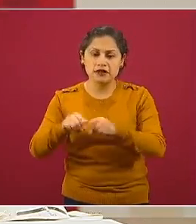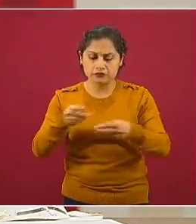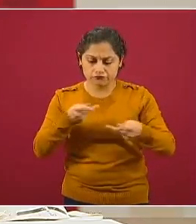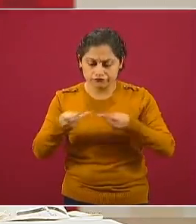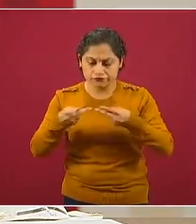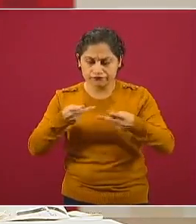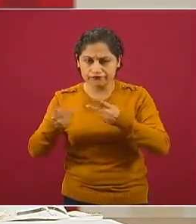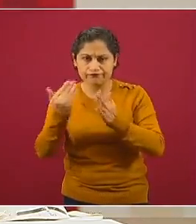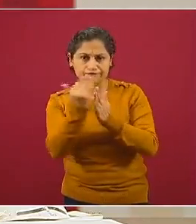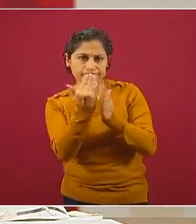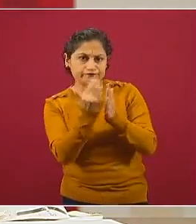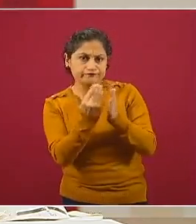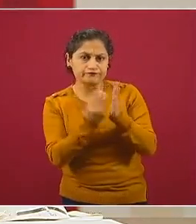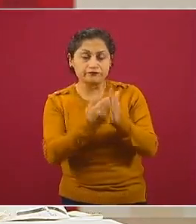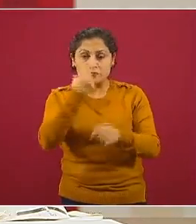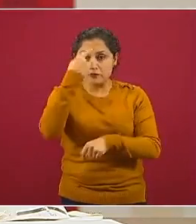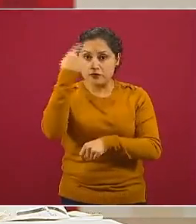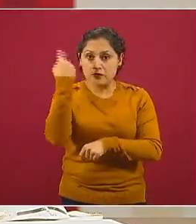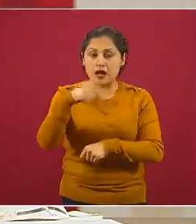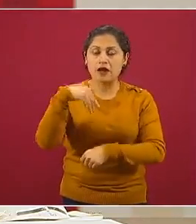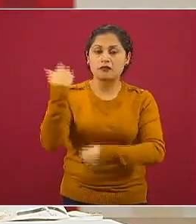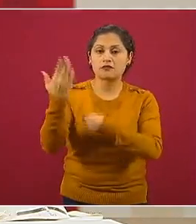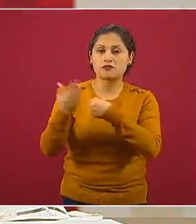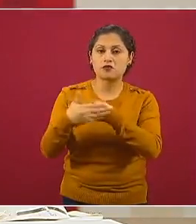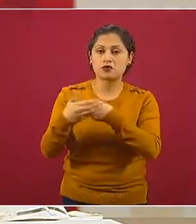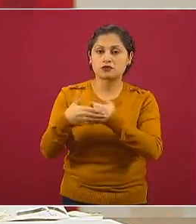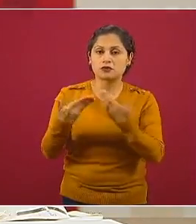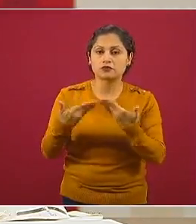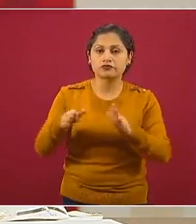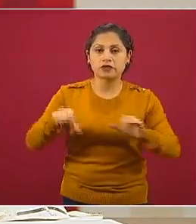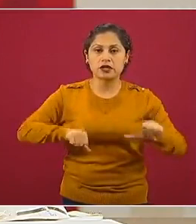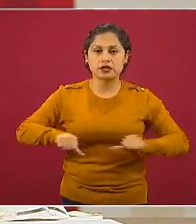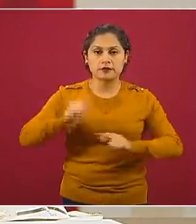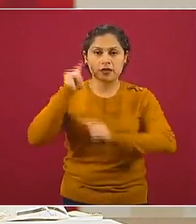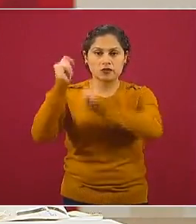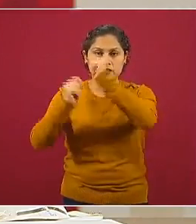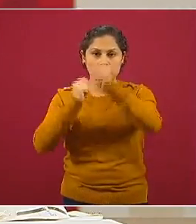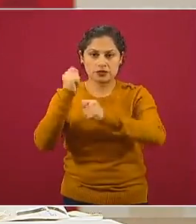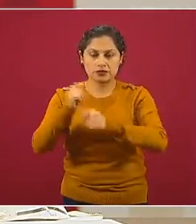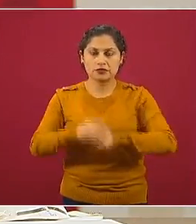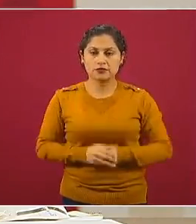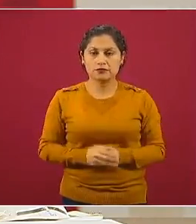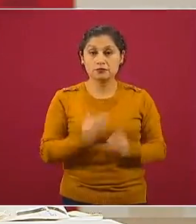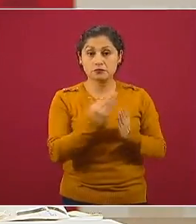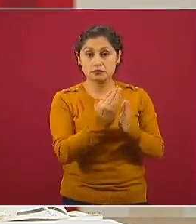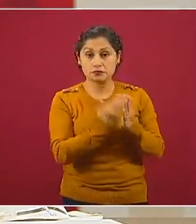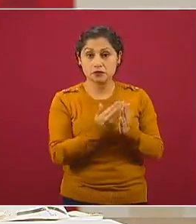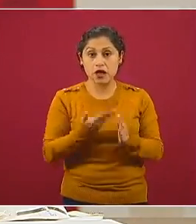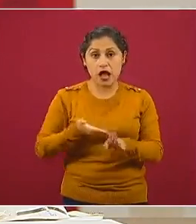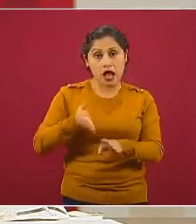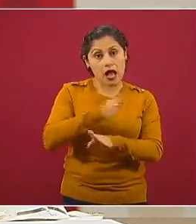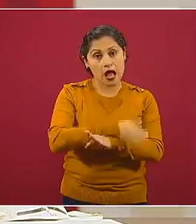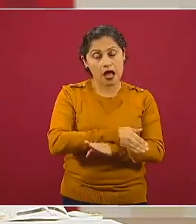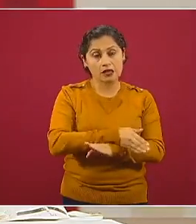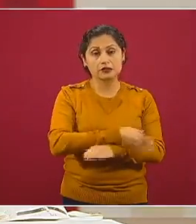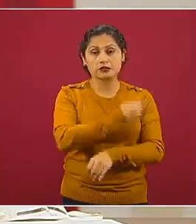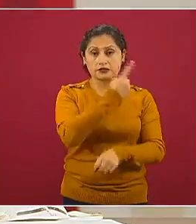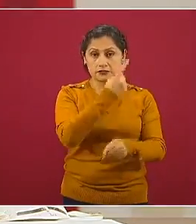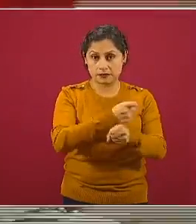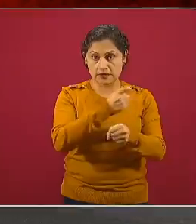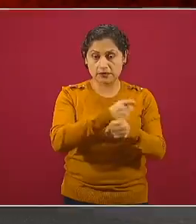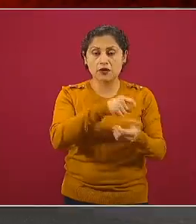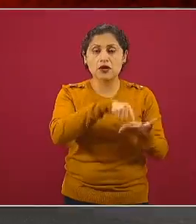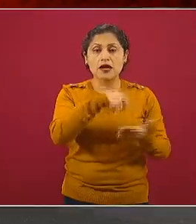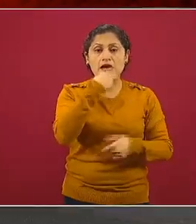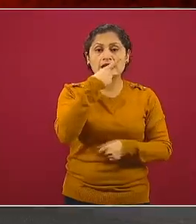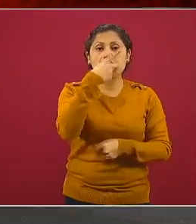de reactivación de la actividad turística. Los 2 anteriores protocolos fueron el primero, qué se iba a